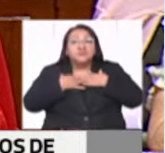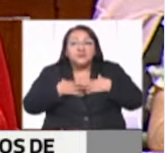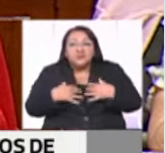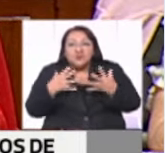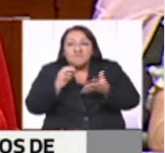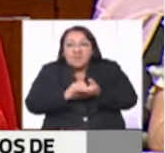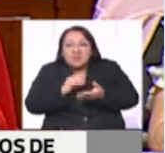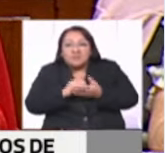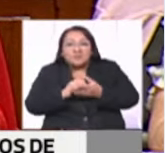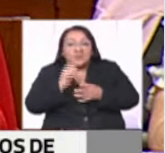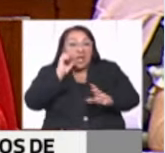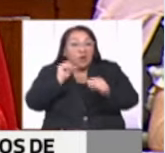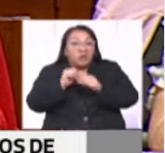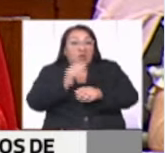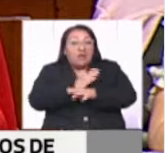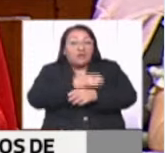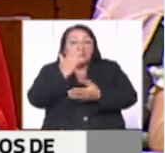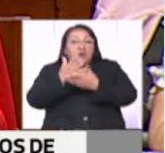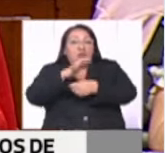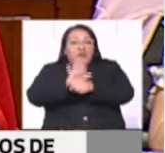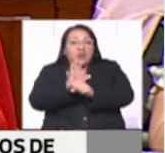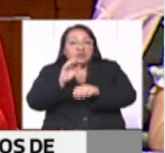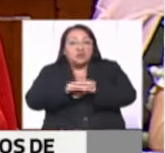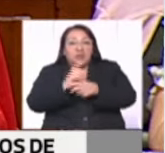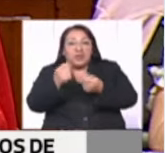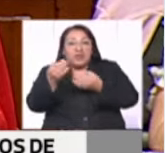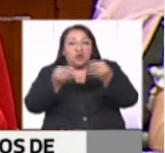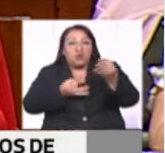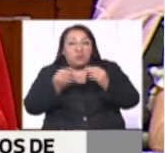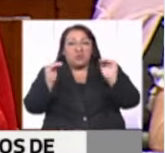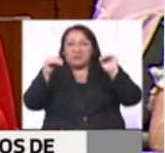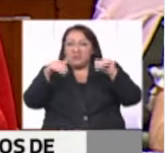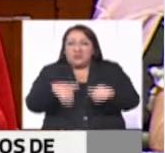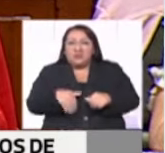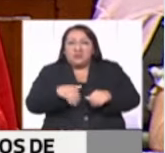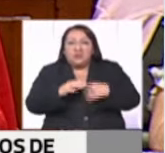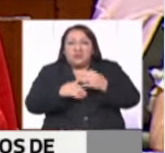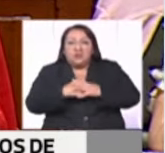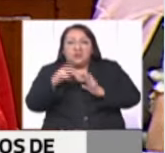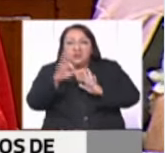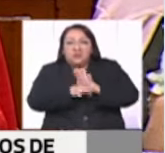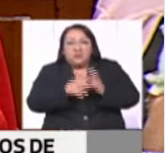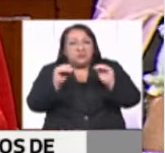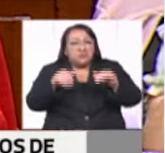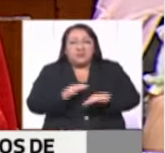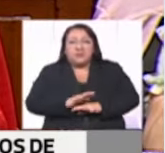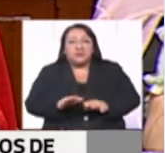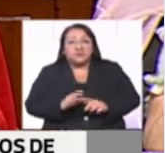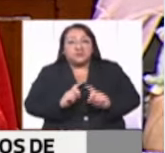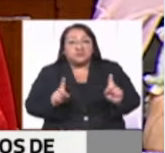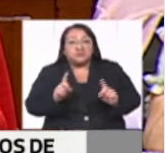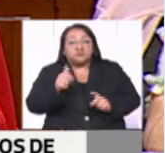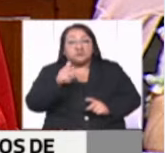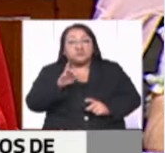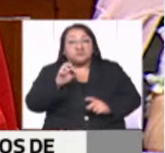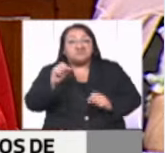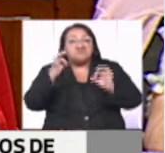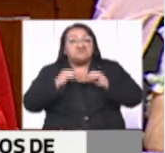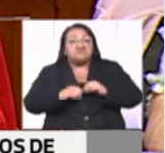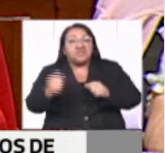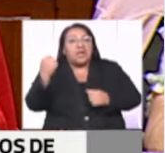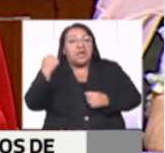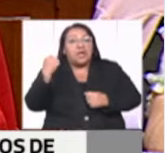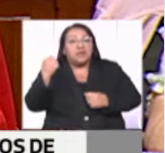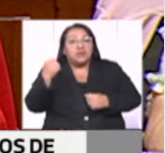la pandemia, recordemos cómo la economía cayó, los fondos se desplomaron, pero las AFP seguían ganando